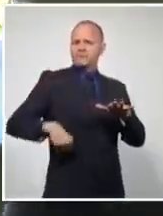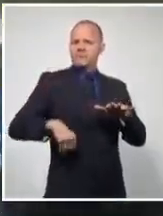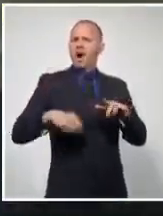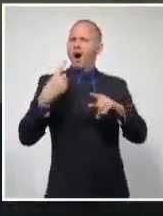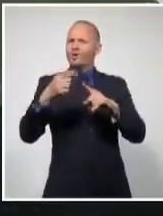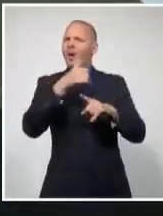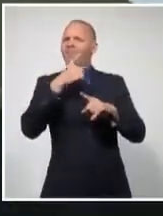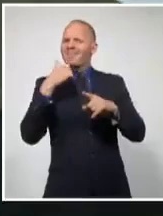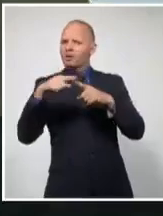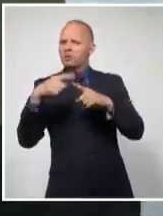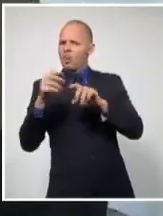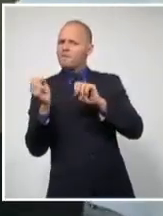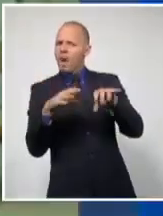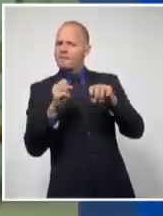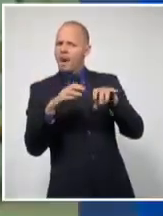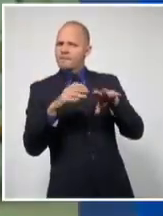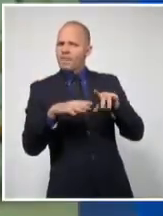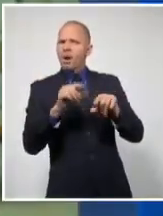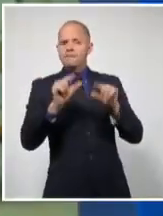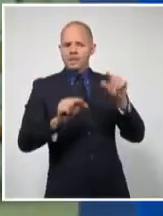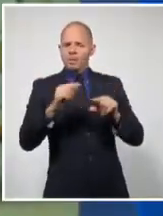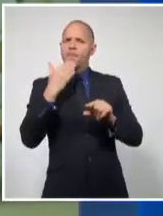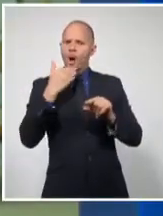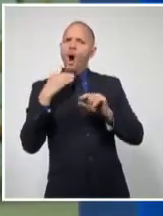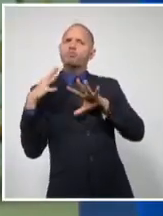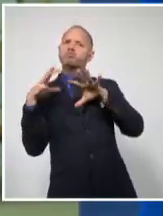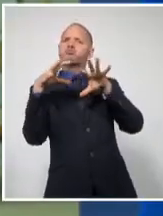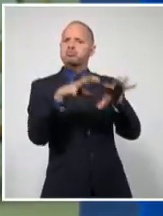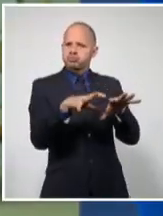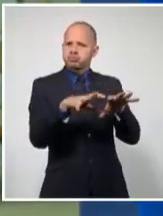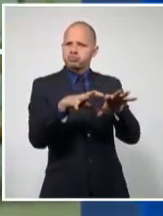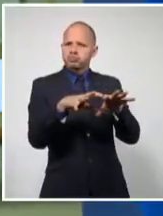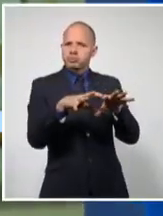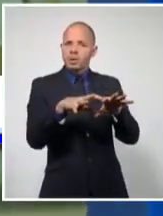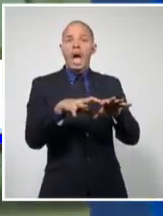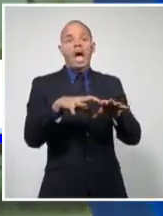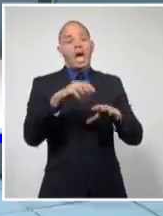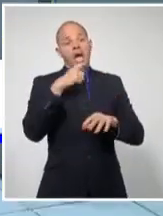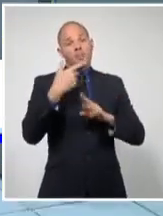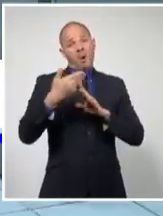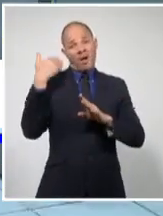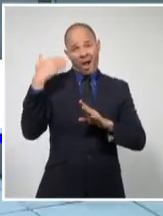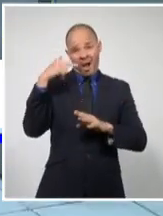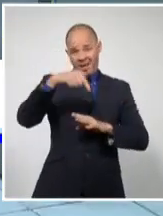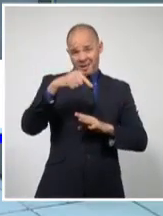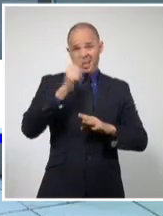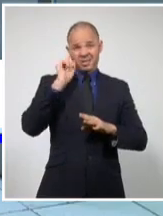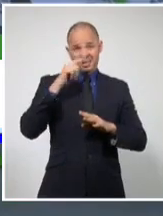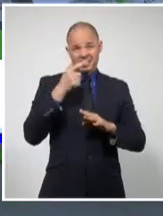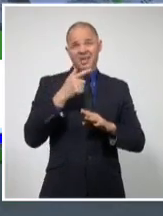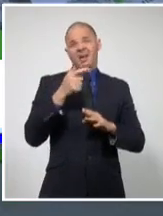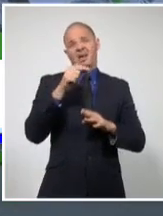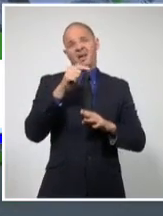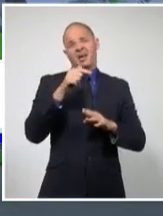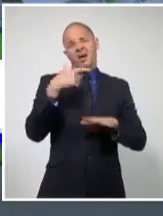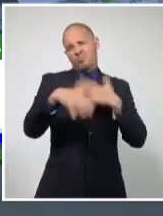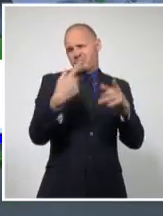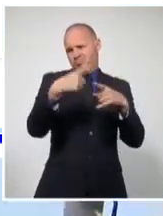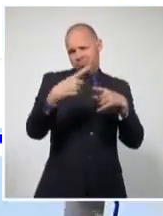directa de los factores comunitarios. Se decidió cambiar el objeto social de la tienda, que era una tienda de merma,